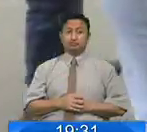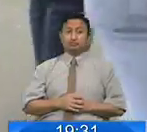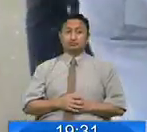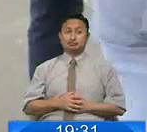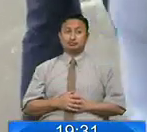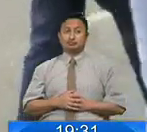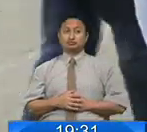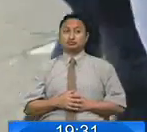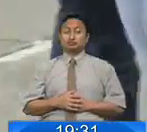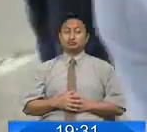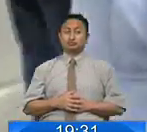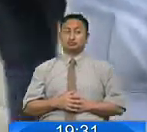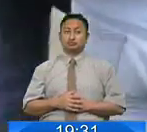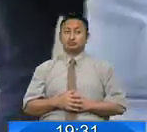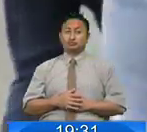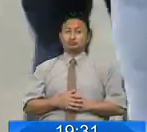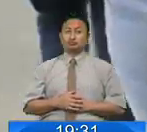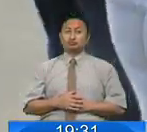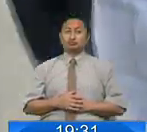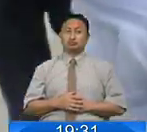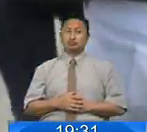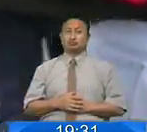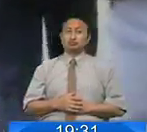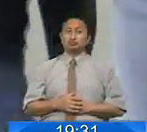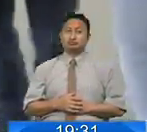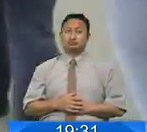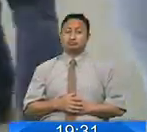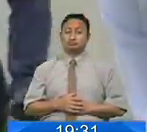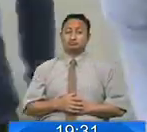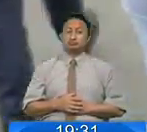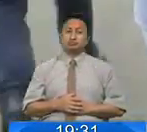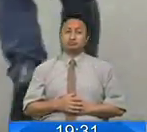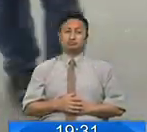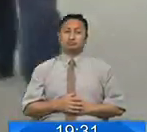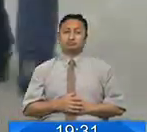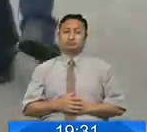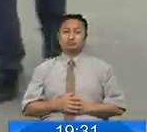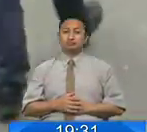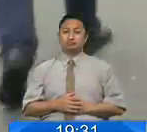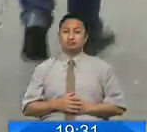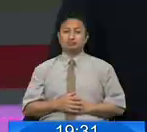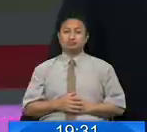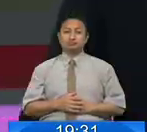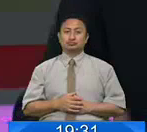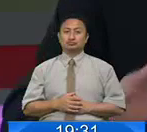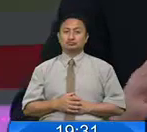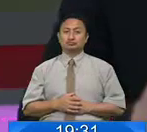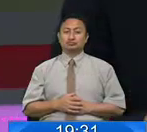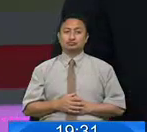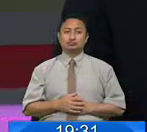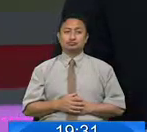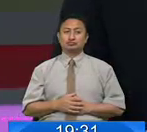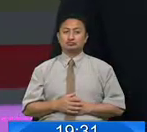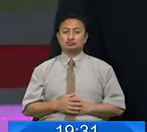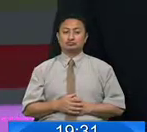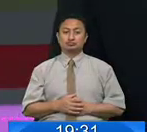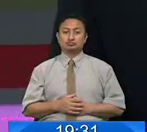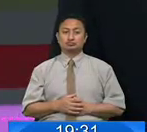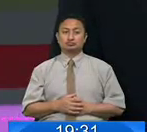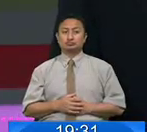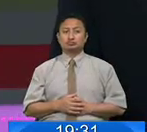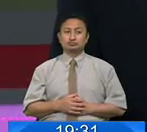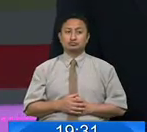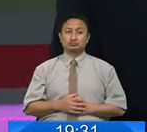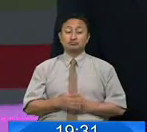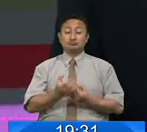con imágenes de josé cedeño desde tulcán informa miriam henríquez vamos a contarles el balance sobre